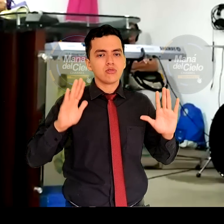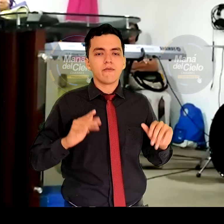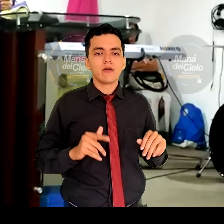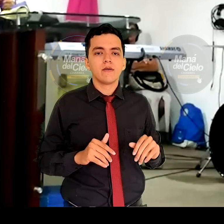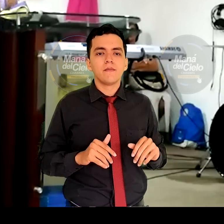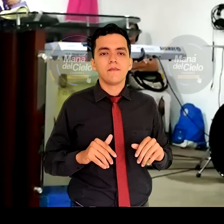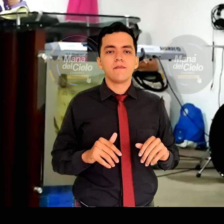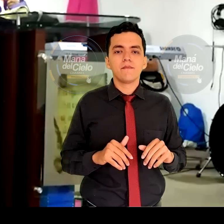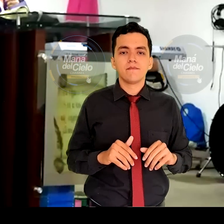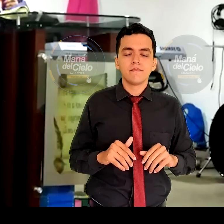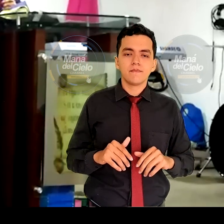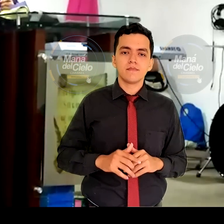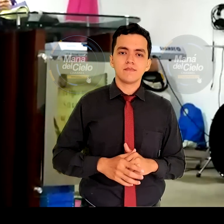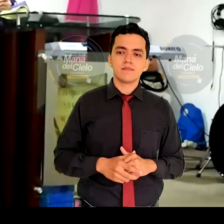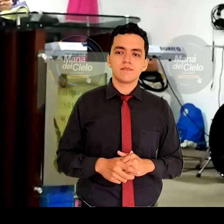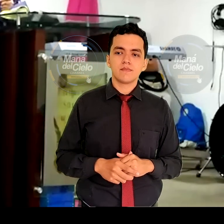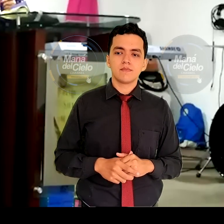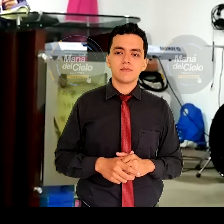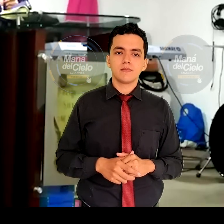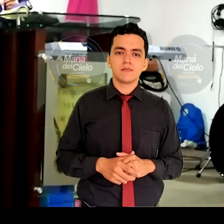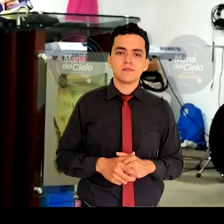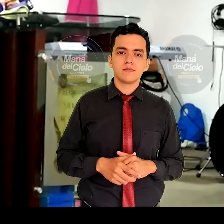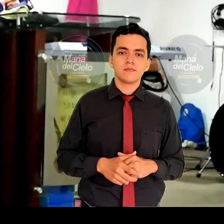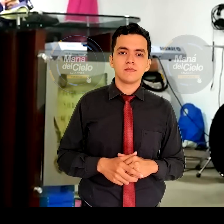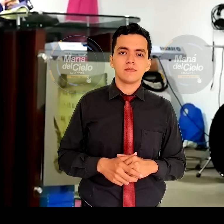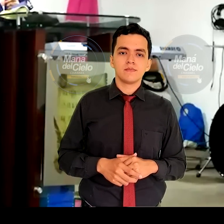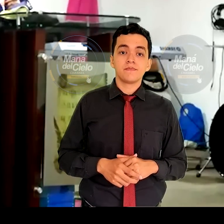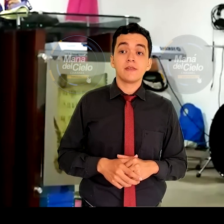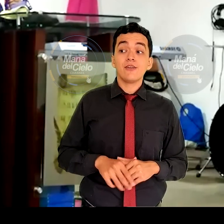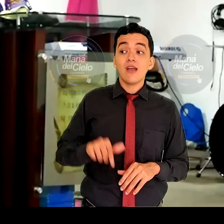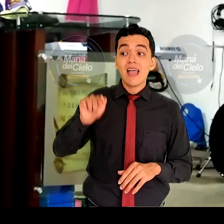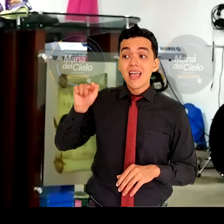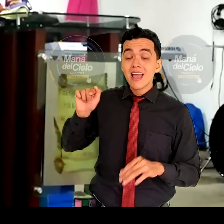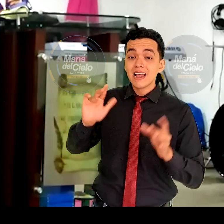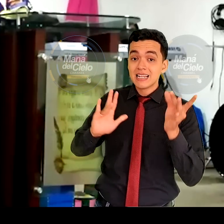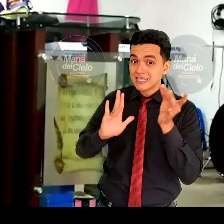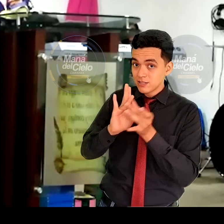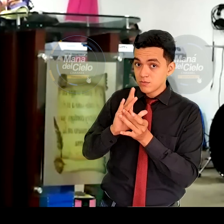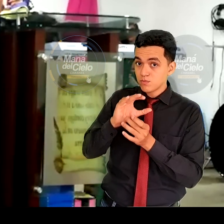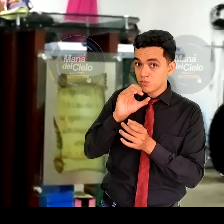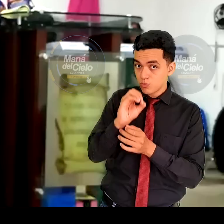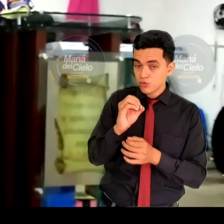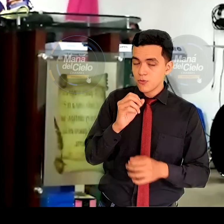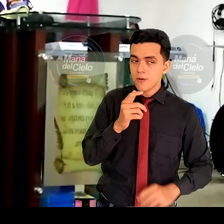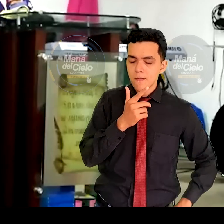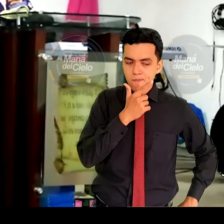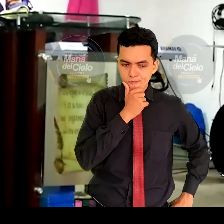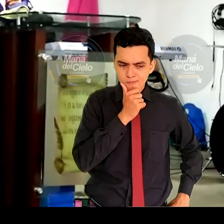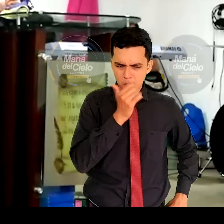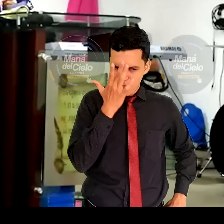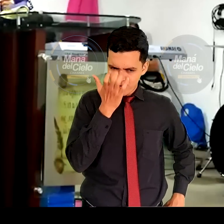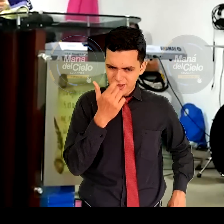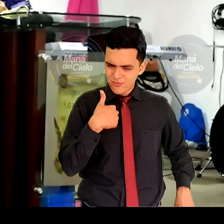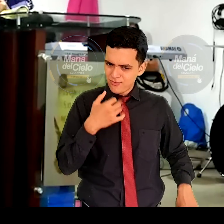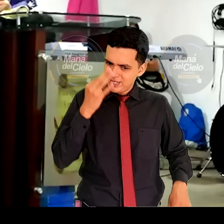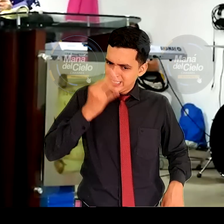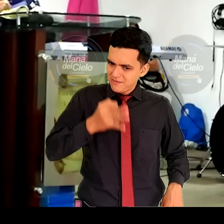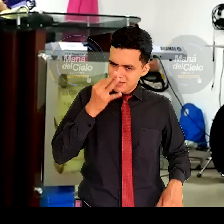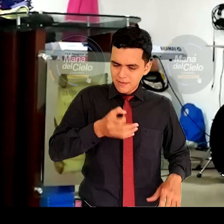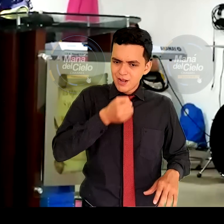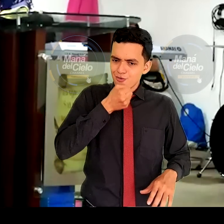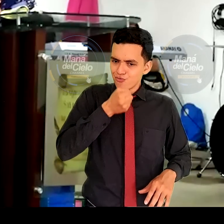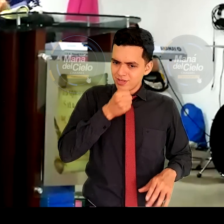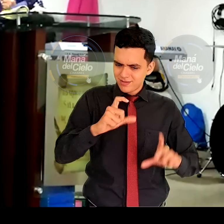como el campo. Digo yo: ¿qué vas a ver de eso? Entonces mi esposo digo: bueno, vamos a esperar.